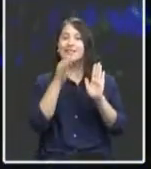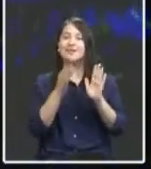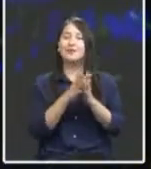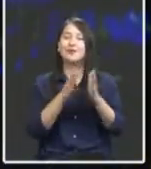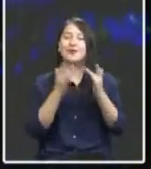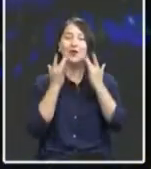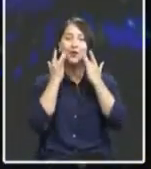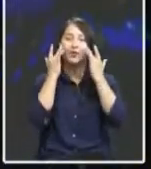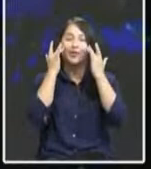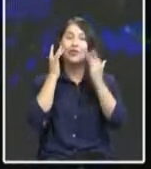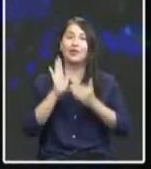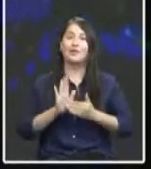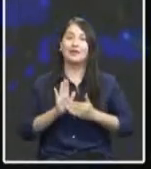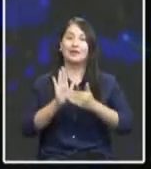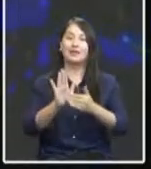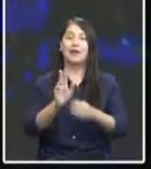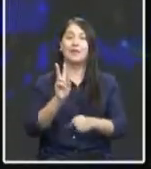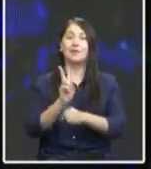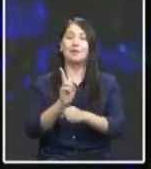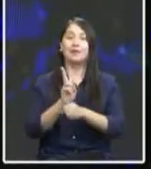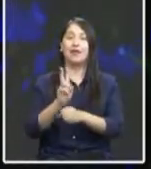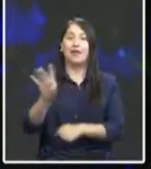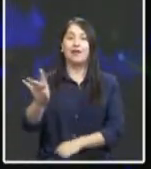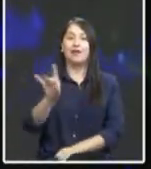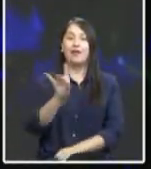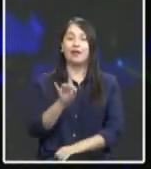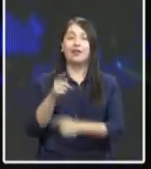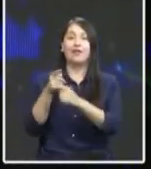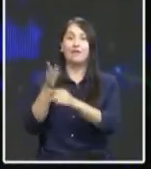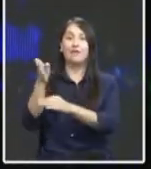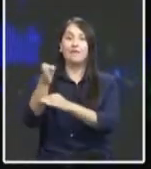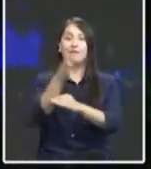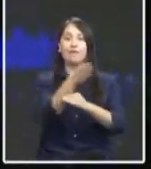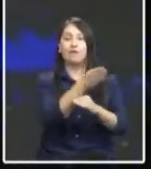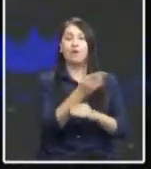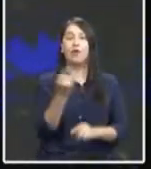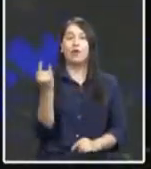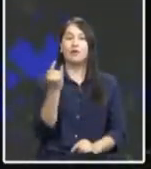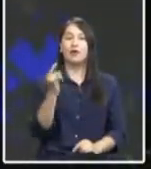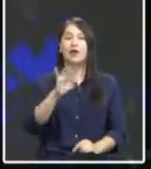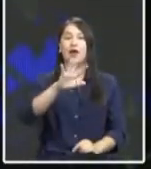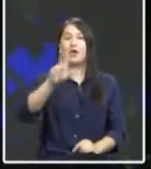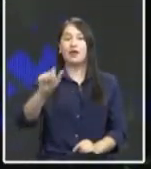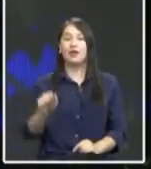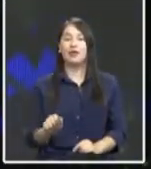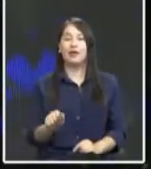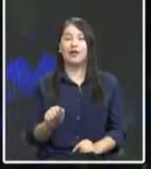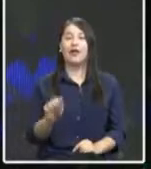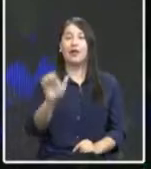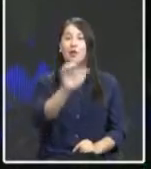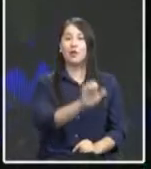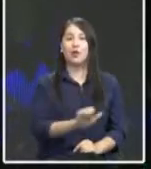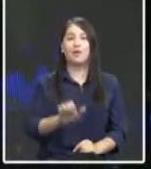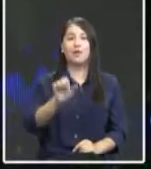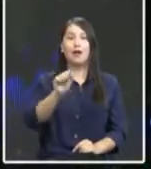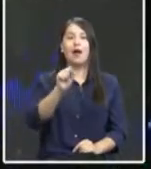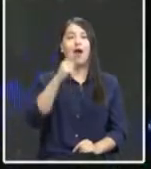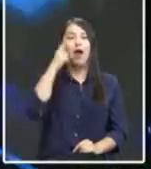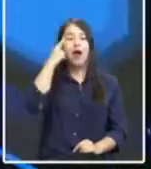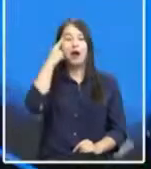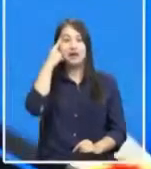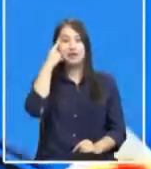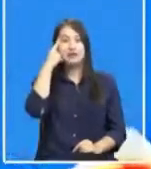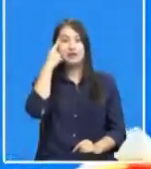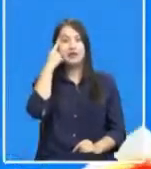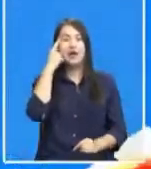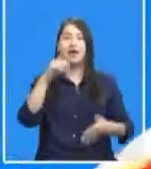de presentar a esta profesora visitante en destacadas universidades de Europa, Asia, Australia, y Estados Unidos. También ha formado parte de la